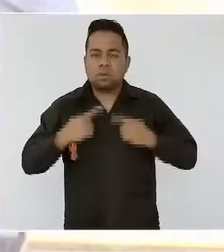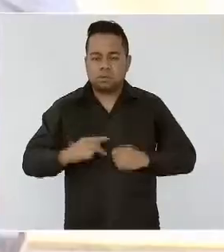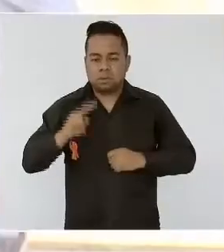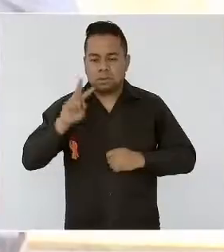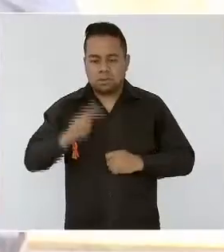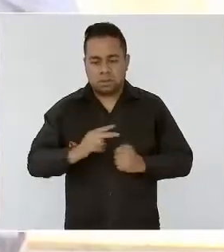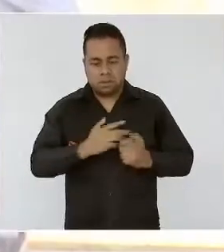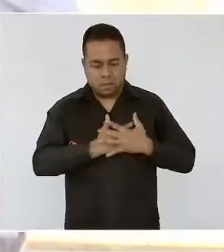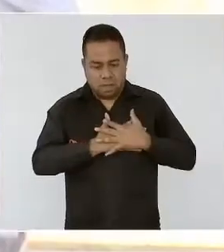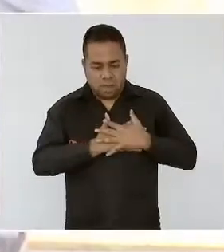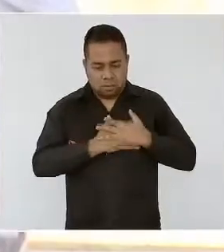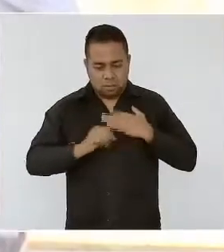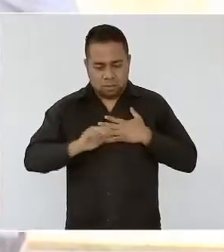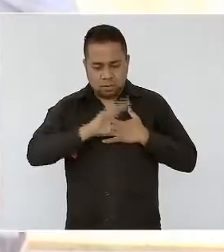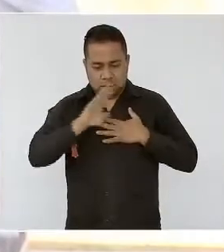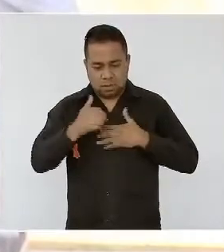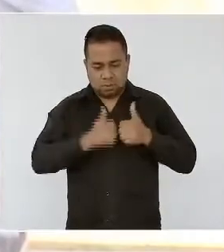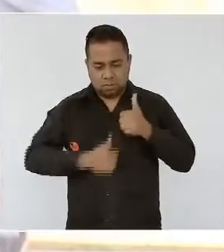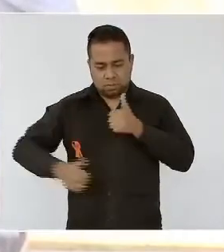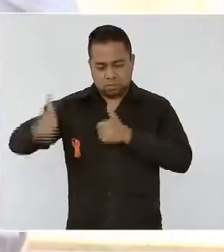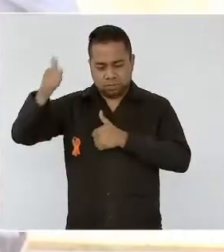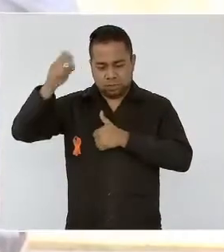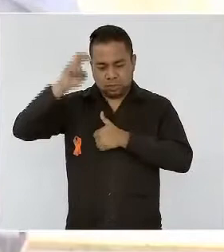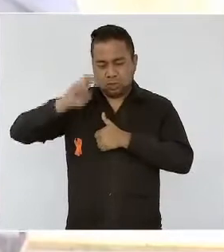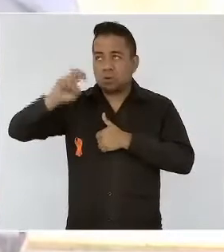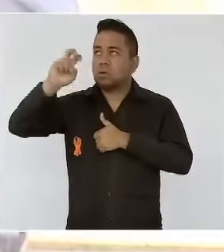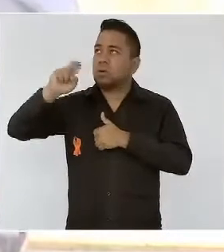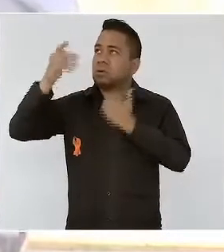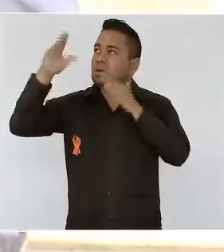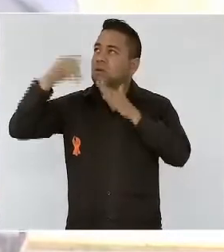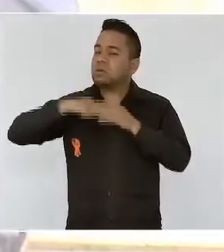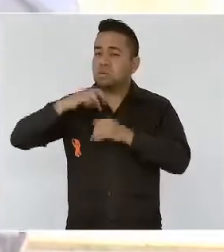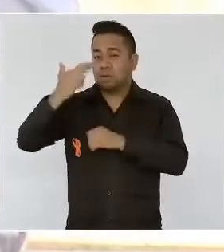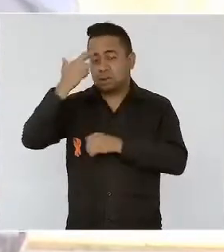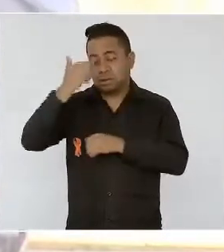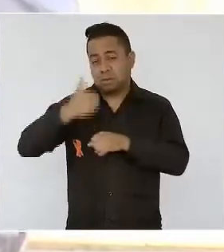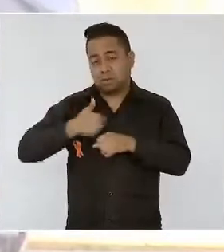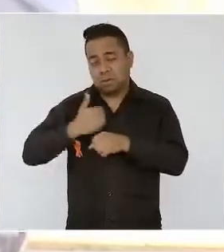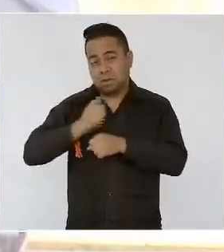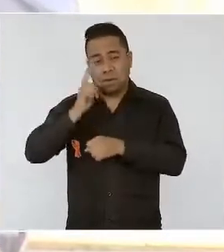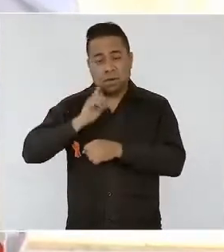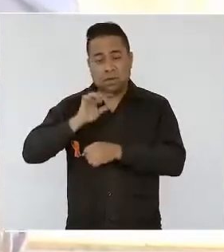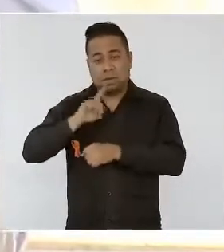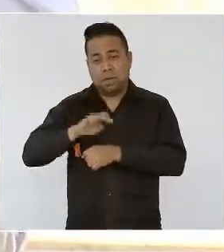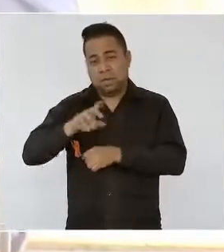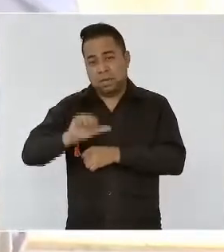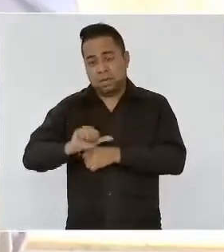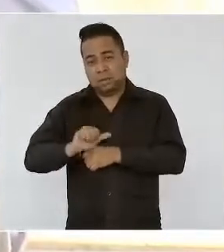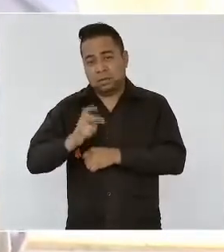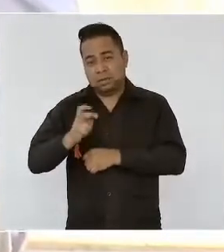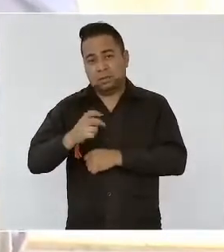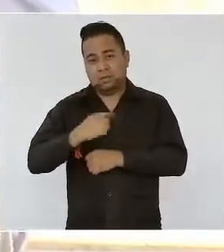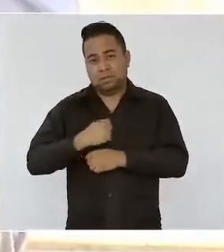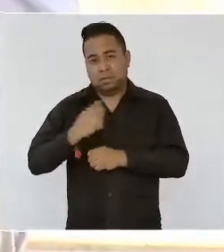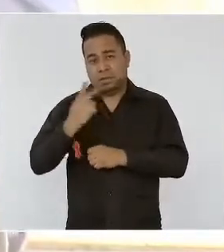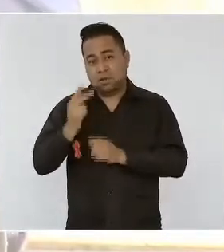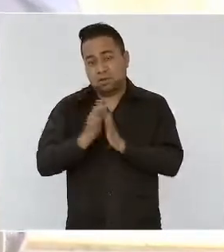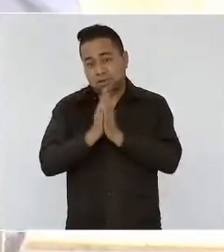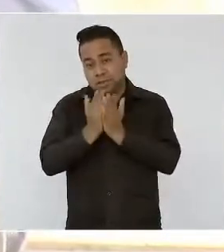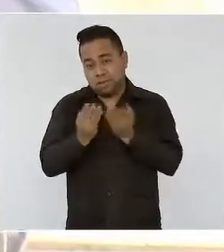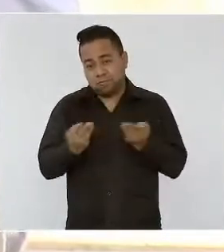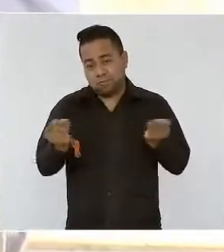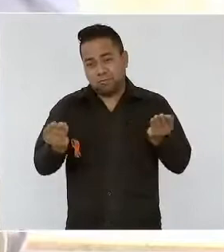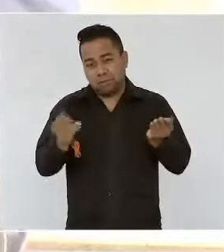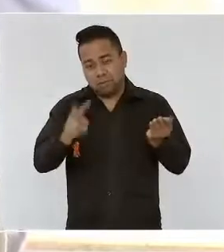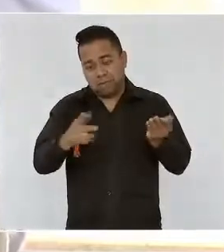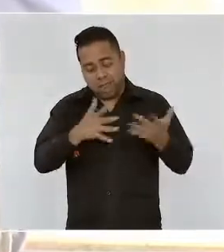amamos, que ya no están aquí con nosotros, como yo me acuerdo de mi abuelita Belia. Esos son mis dos libros que